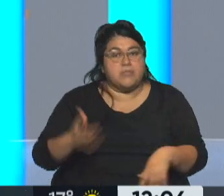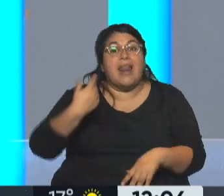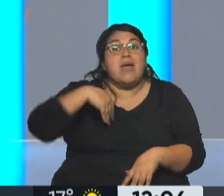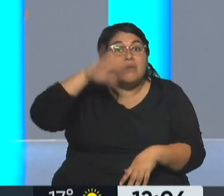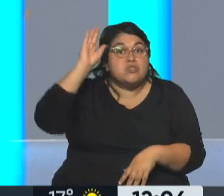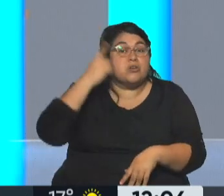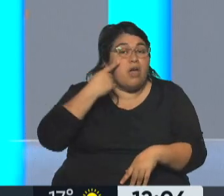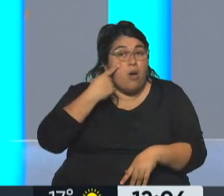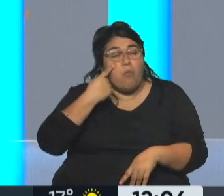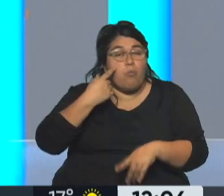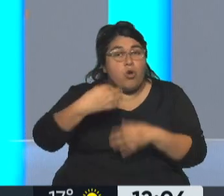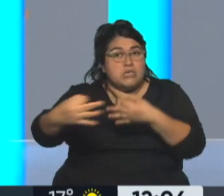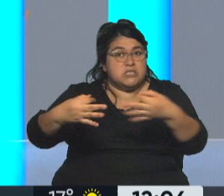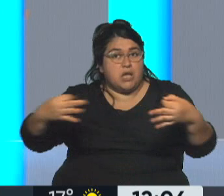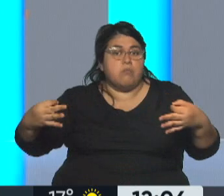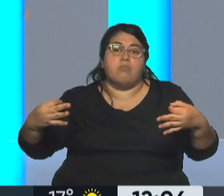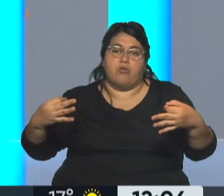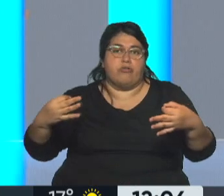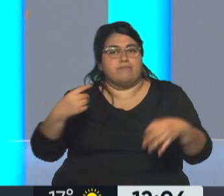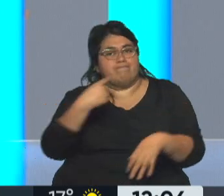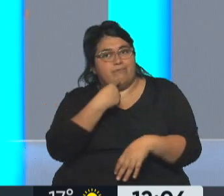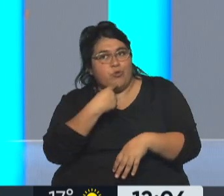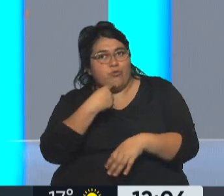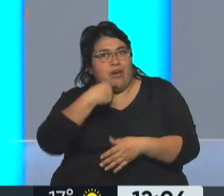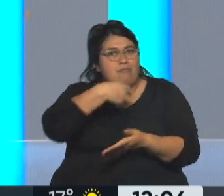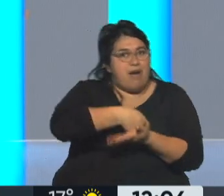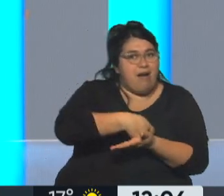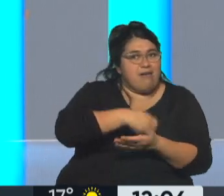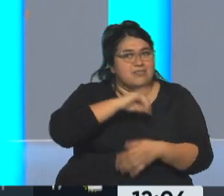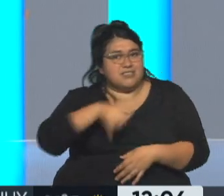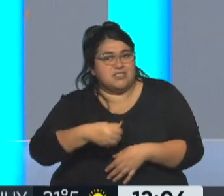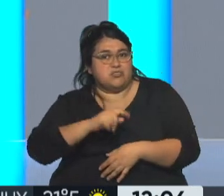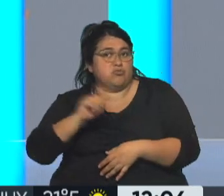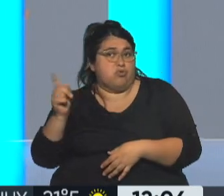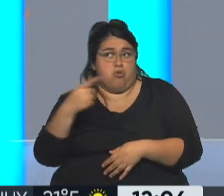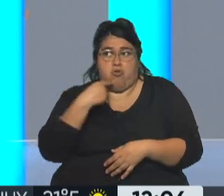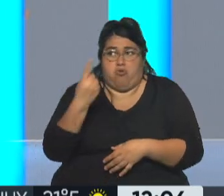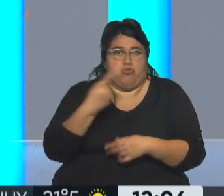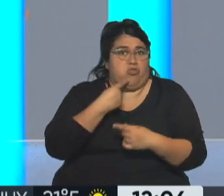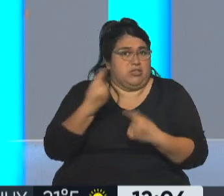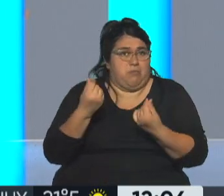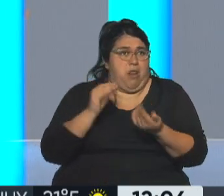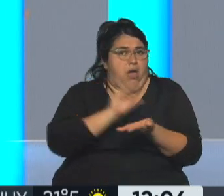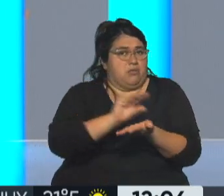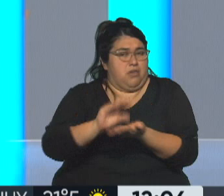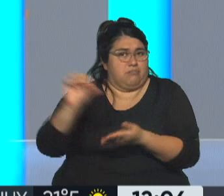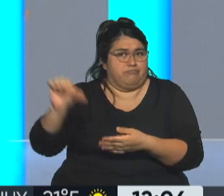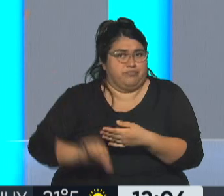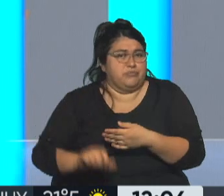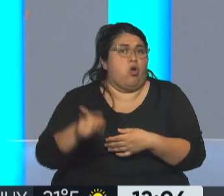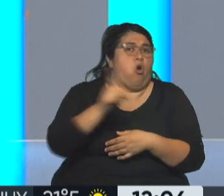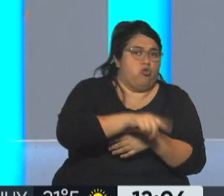ya se está planteando el mismo el mismo interrogante pagarán no pagarán algunos dicen no tenemos posibilidades este otros